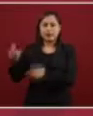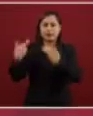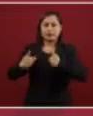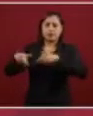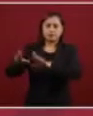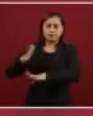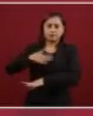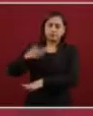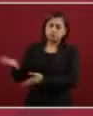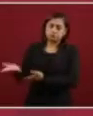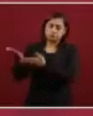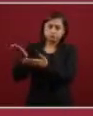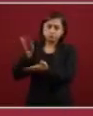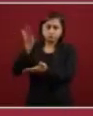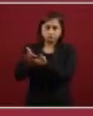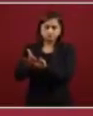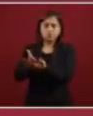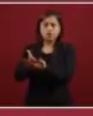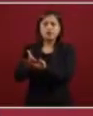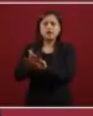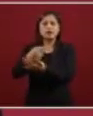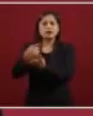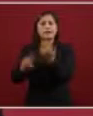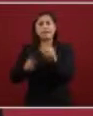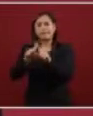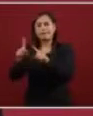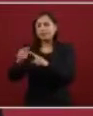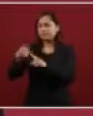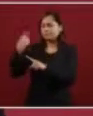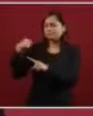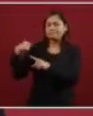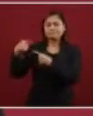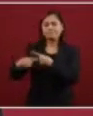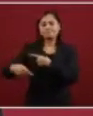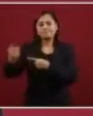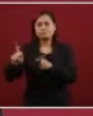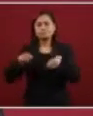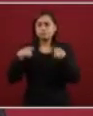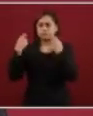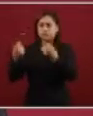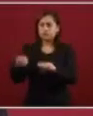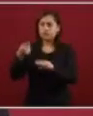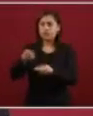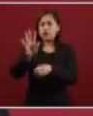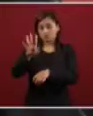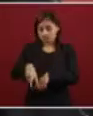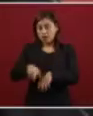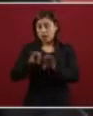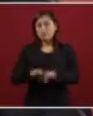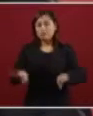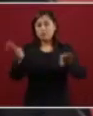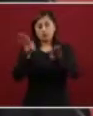en estas ceremonias cívicas importantes desde luego